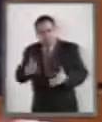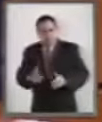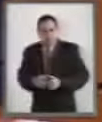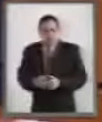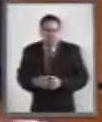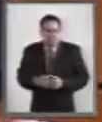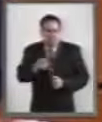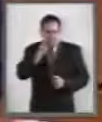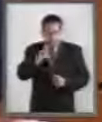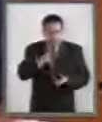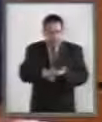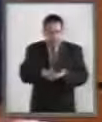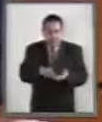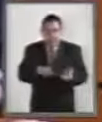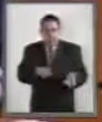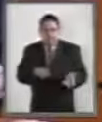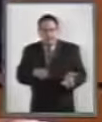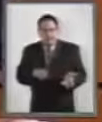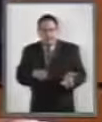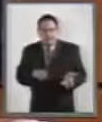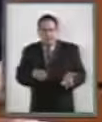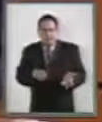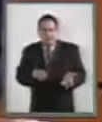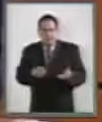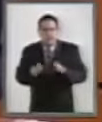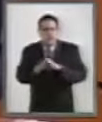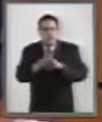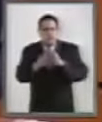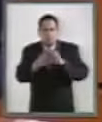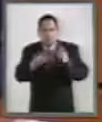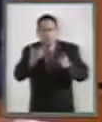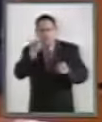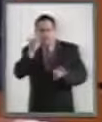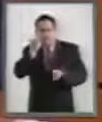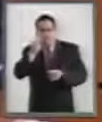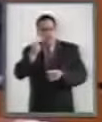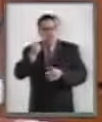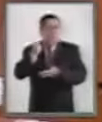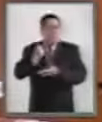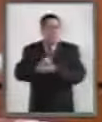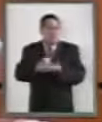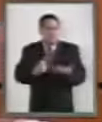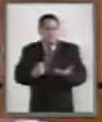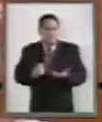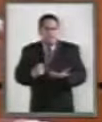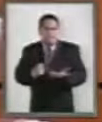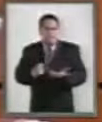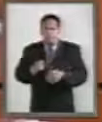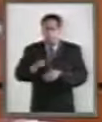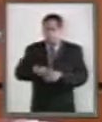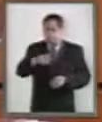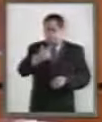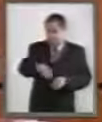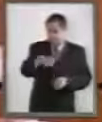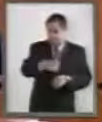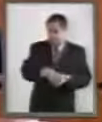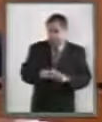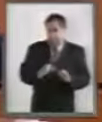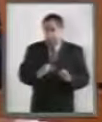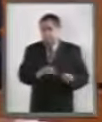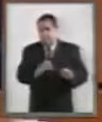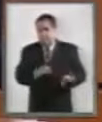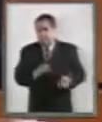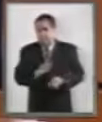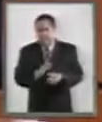el sistema este, que es atrabiliario, es un sistema a favor de los que más tienen, no